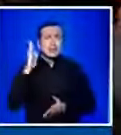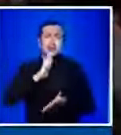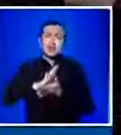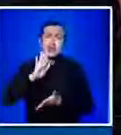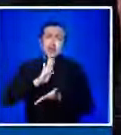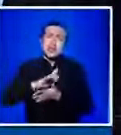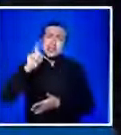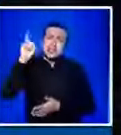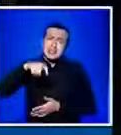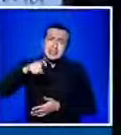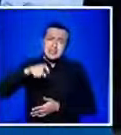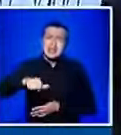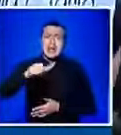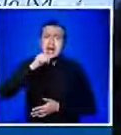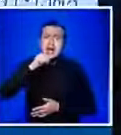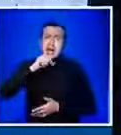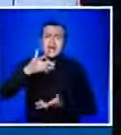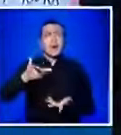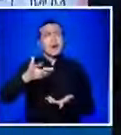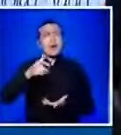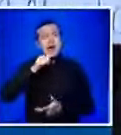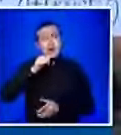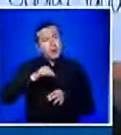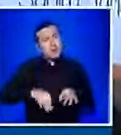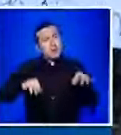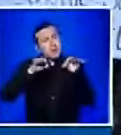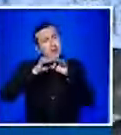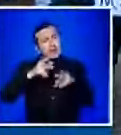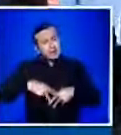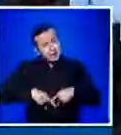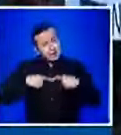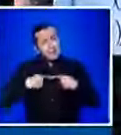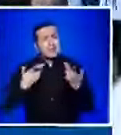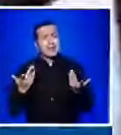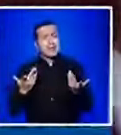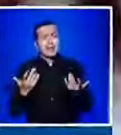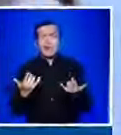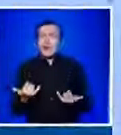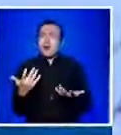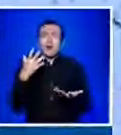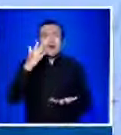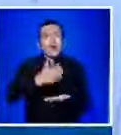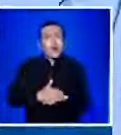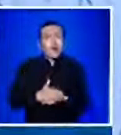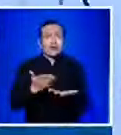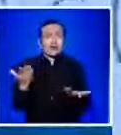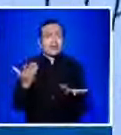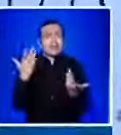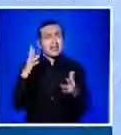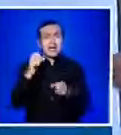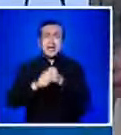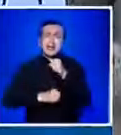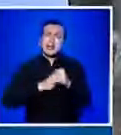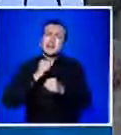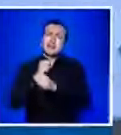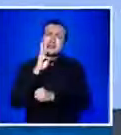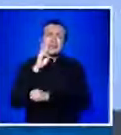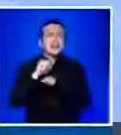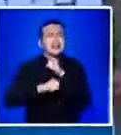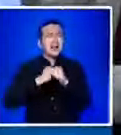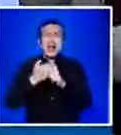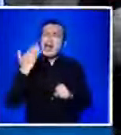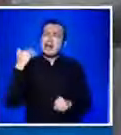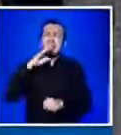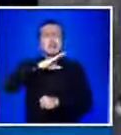que necesitamos de ese líquido primordial para la vida, señorita, y no es justo que nos quiten. Yo ya vivo aquí 60 años, nunca no